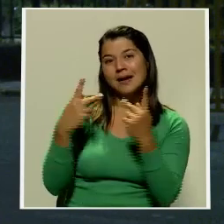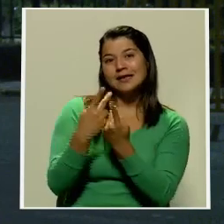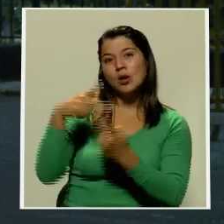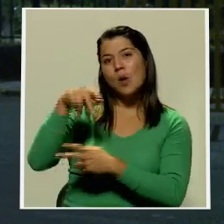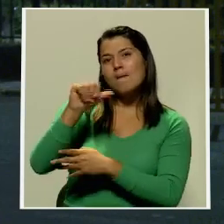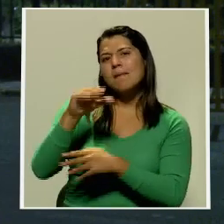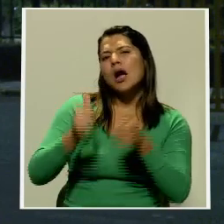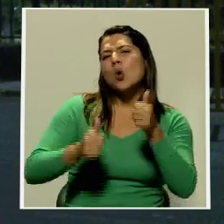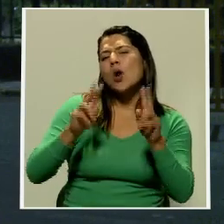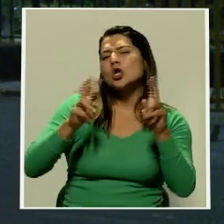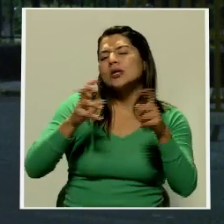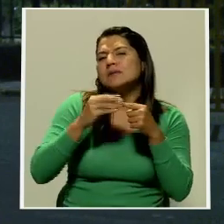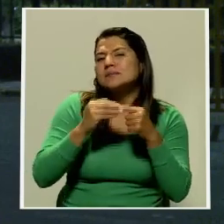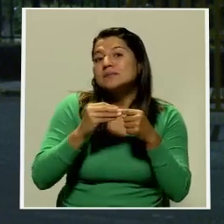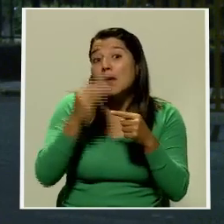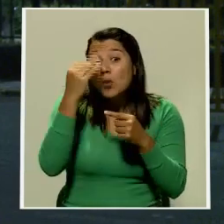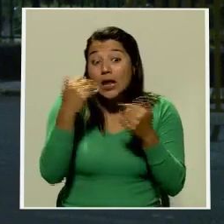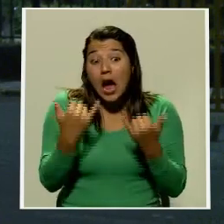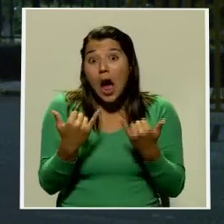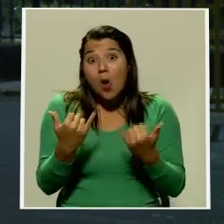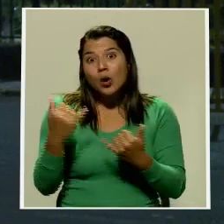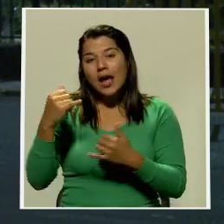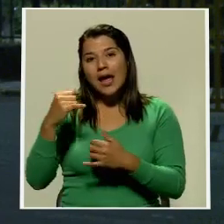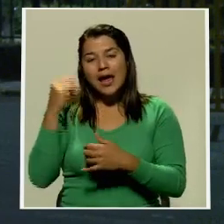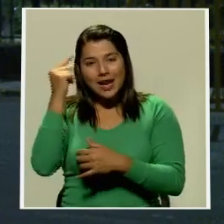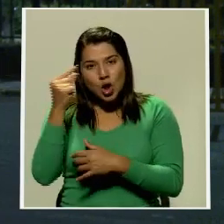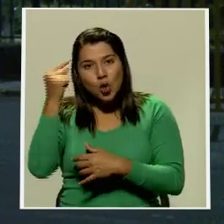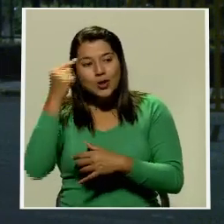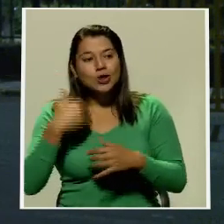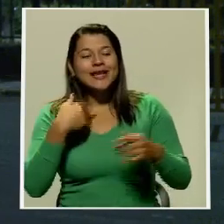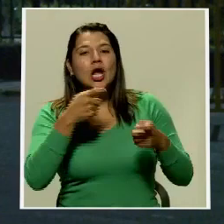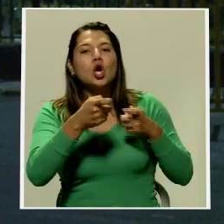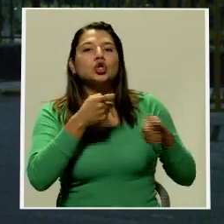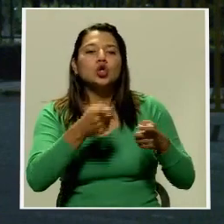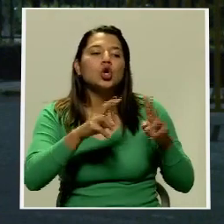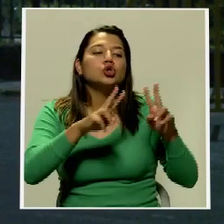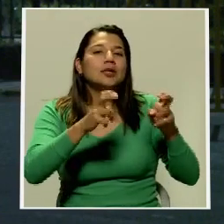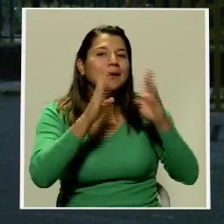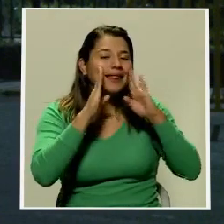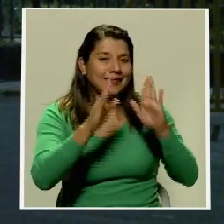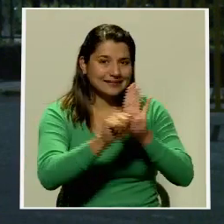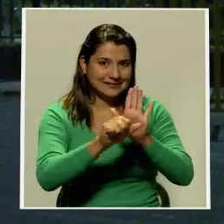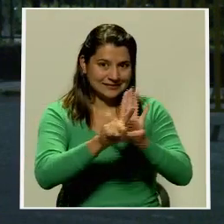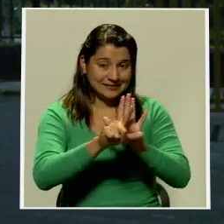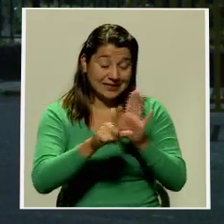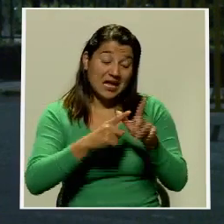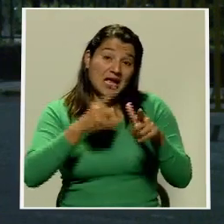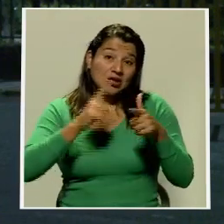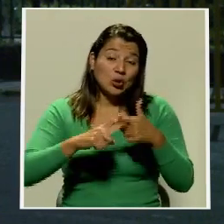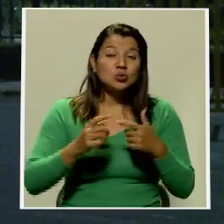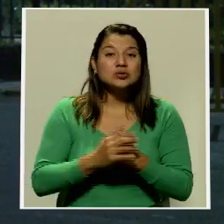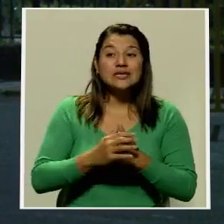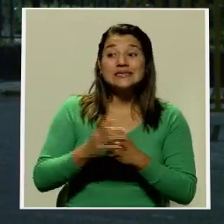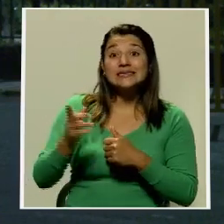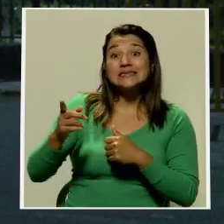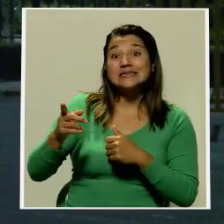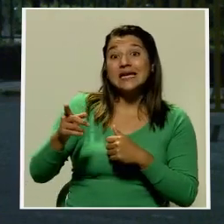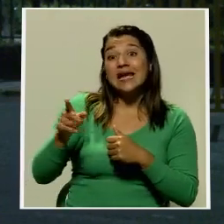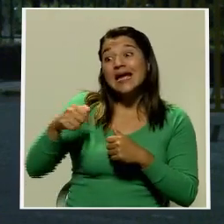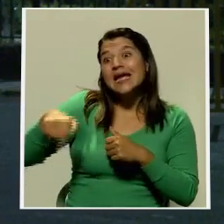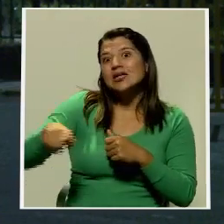Asamblea Legislativa en estos momentos, y que evidentemente se basa mucho en lo que ellos dicen que es esta